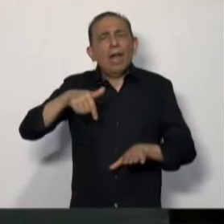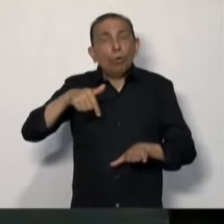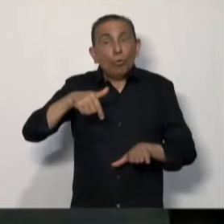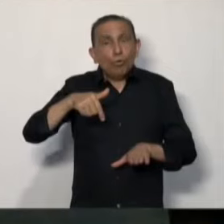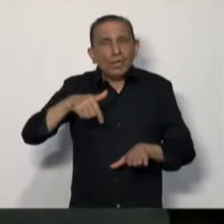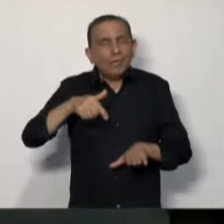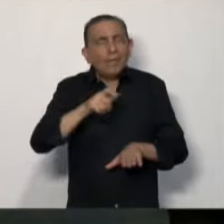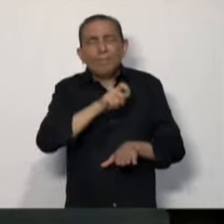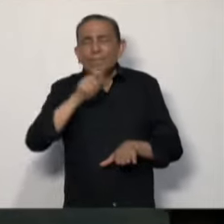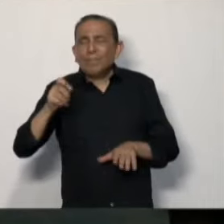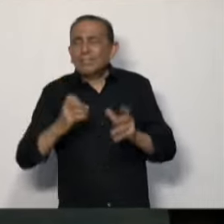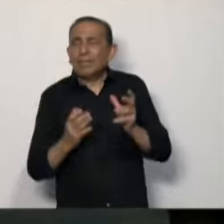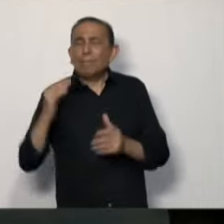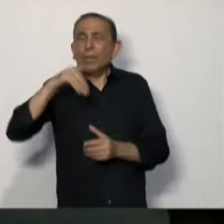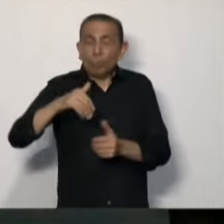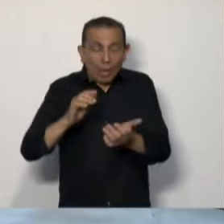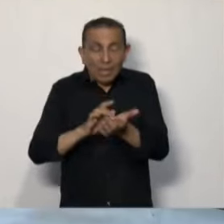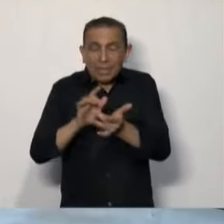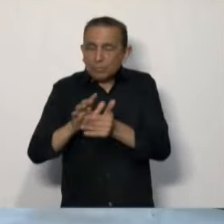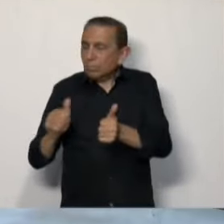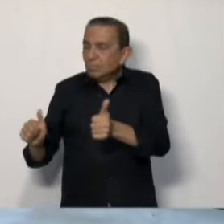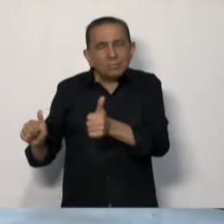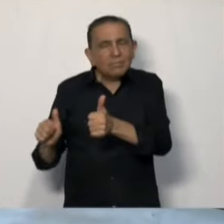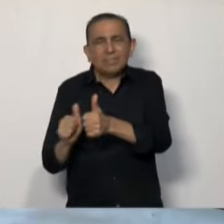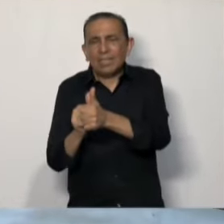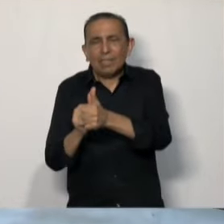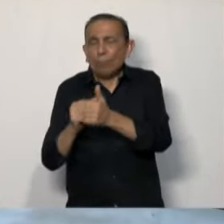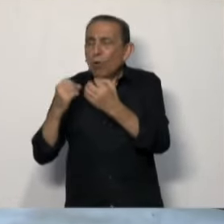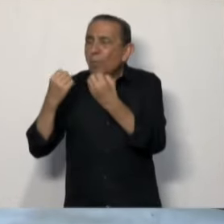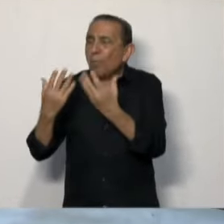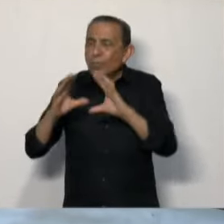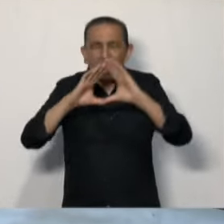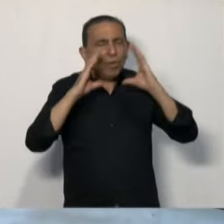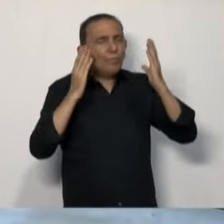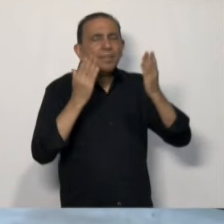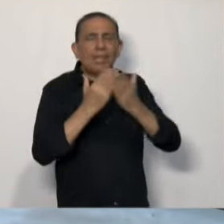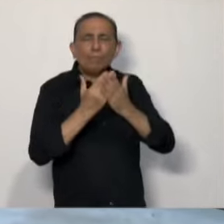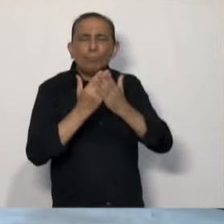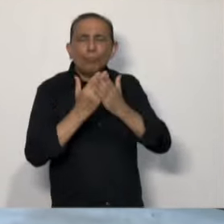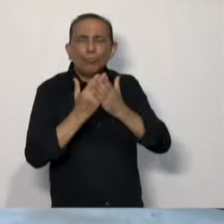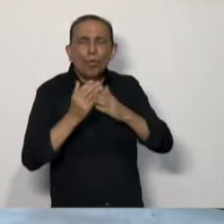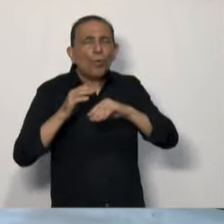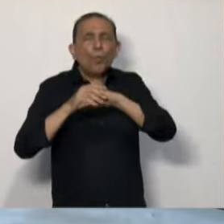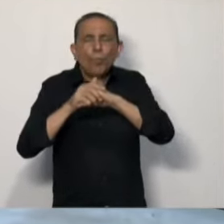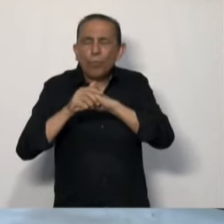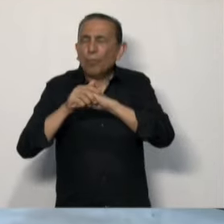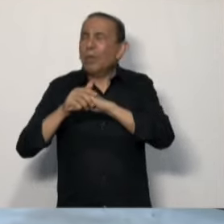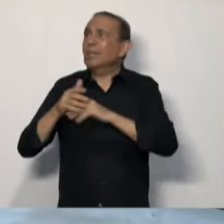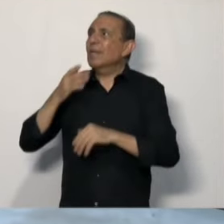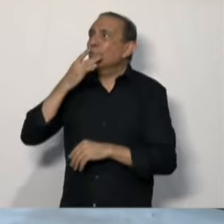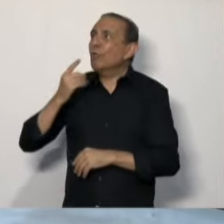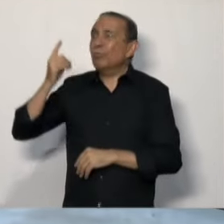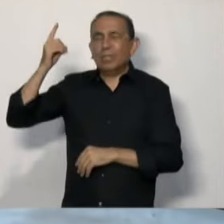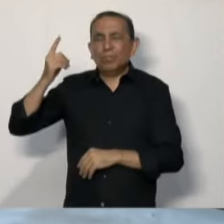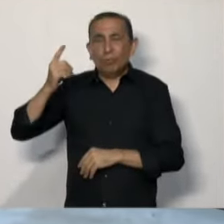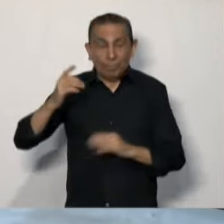pascual seguimos los pasos de Cristo, Maestro y modelo de la humanidad reconciliada en el amor. Tú